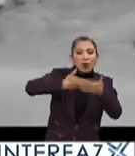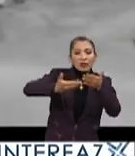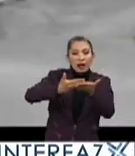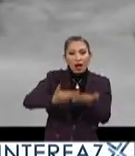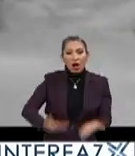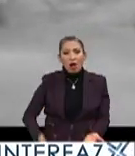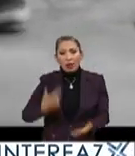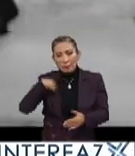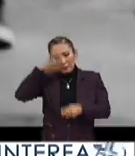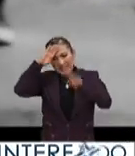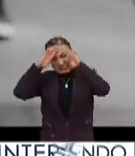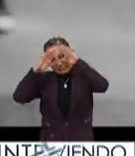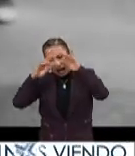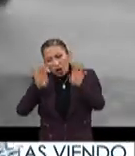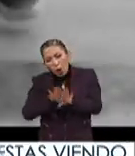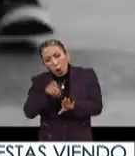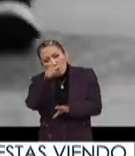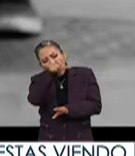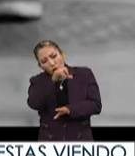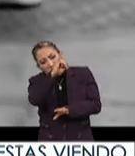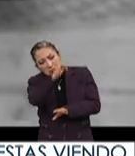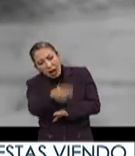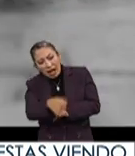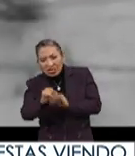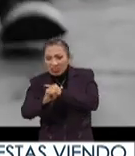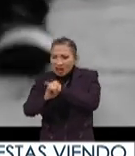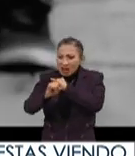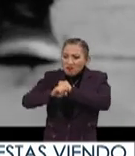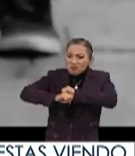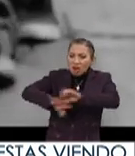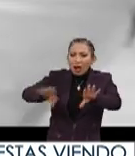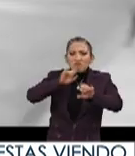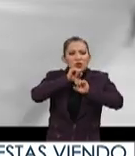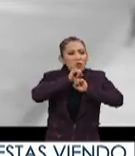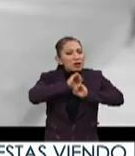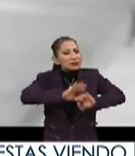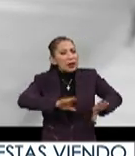modernidad. Reflexionar cómo la imagen masiva de internet y la imagen